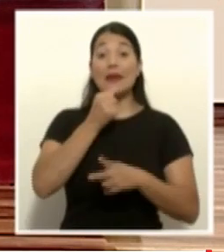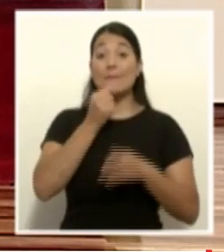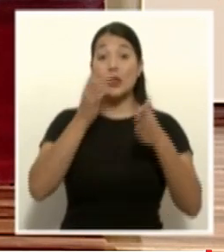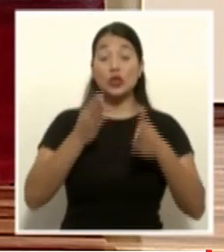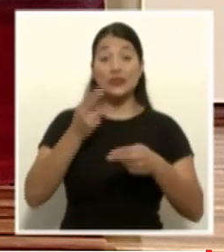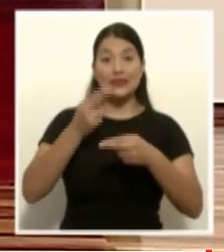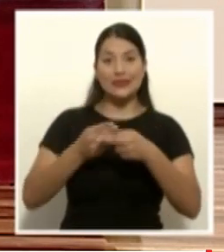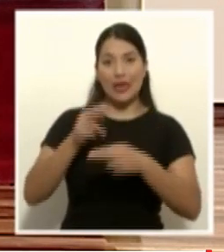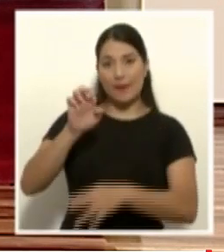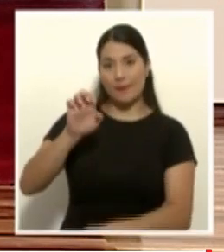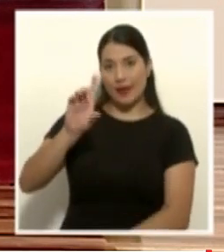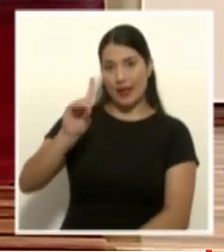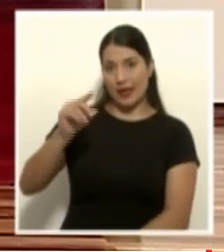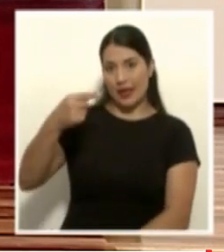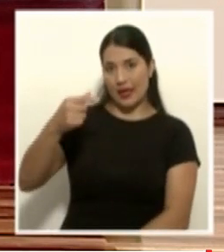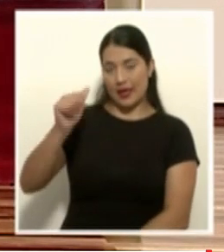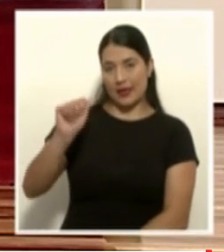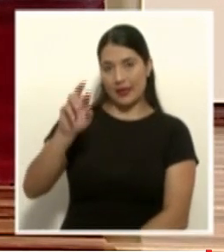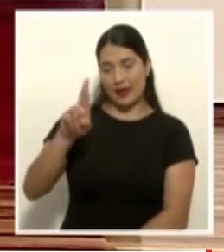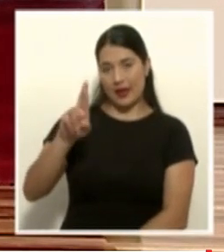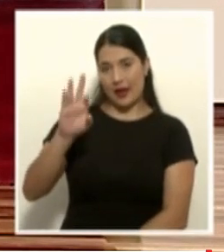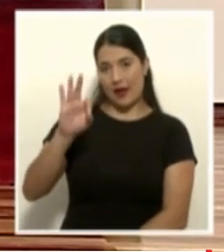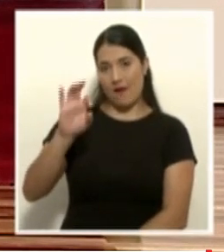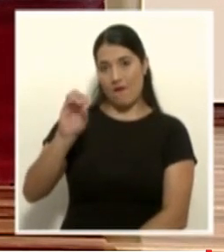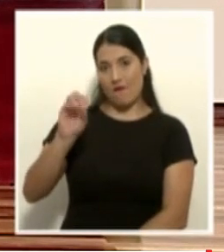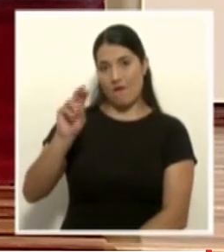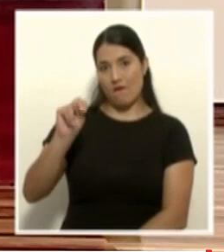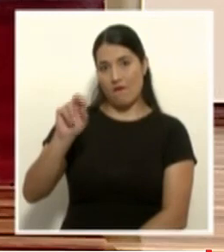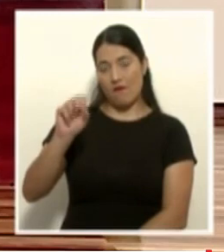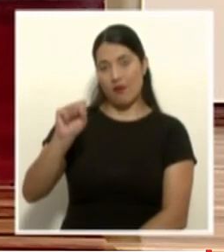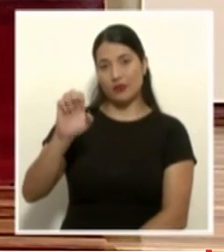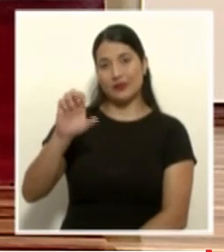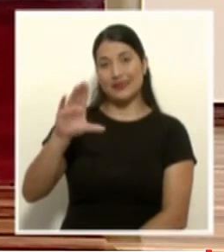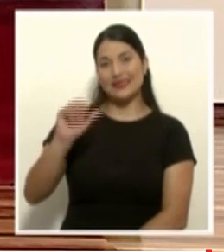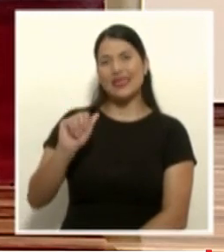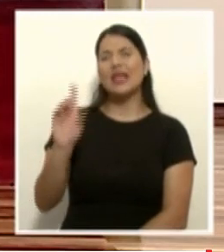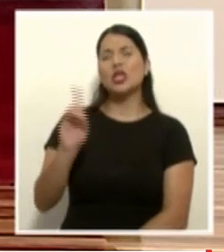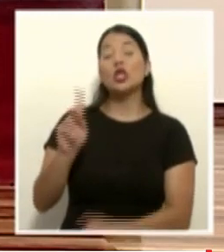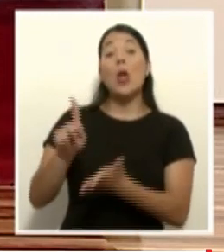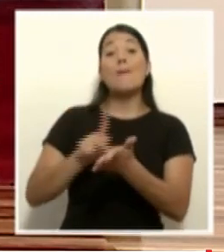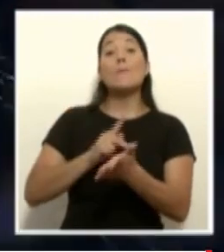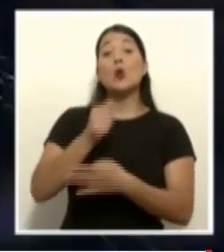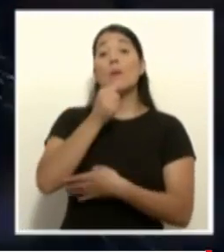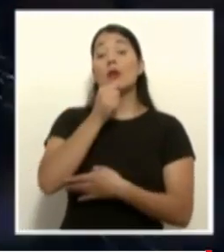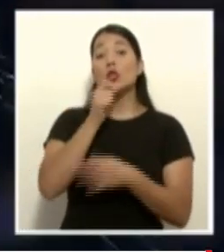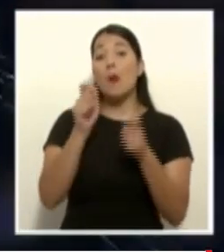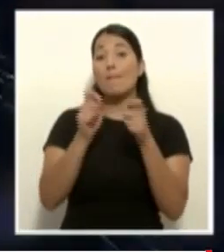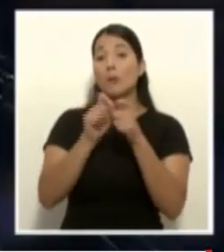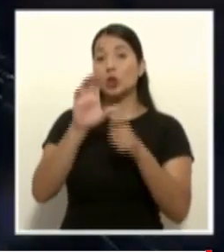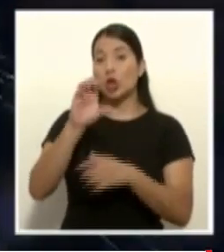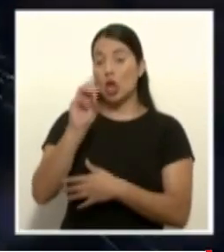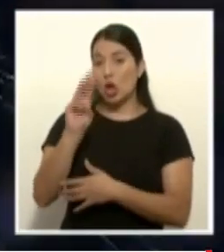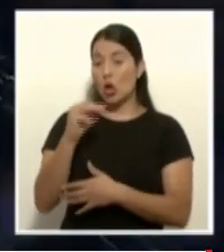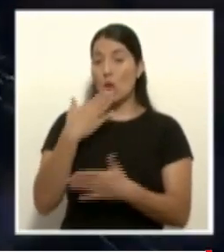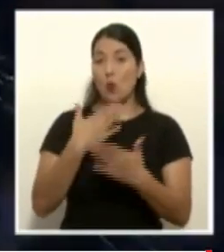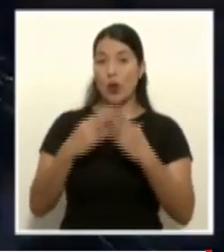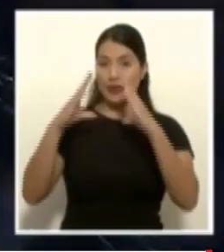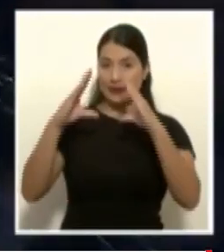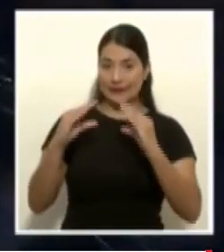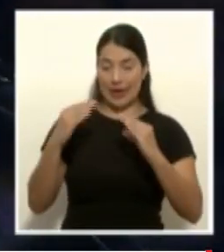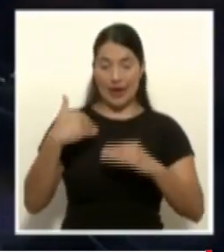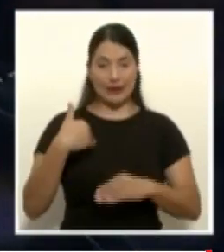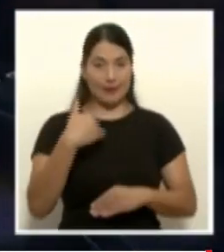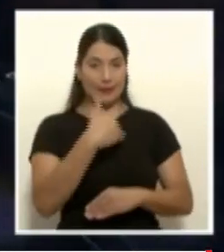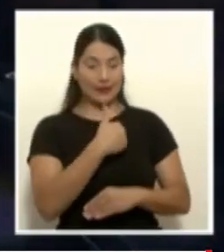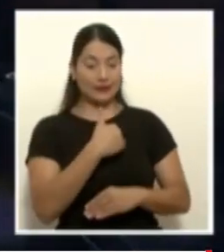de puroperiodismo.com. Por favor, don Edgar, indicar a quién estaría dirigida su consulta. Muy buenas tardes, señor ministro. Muy buenas